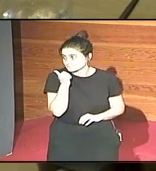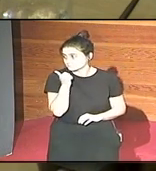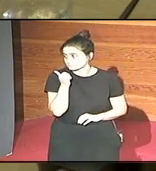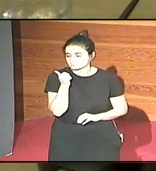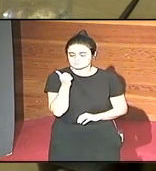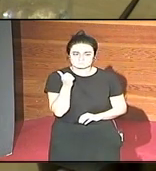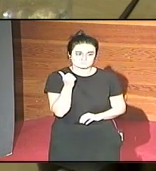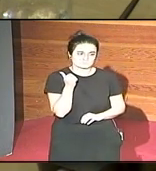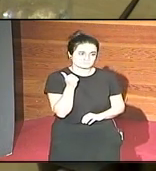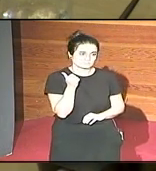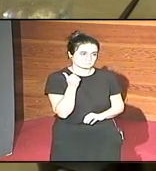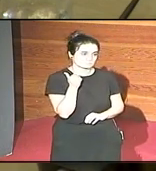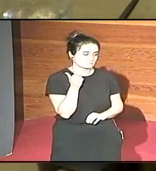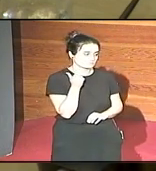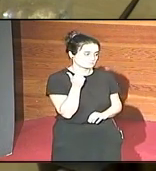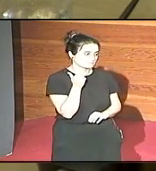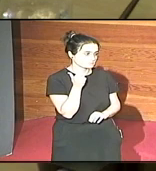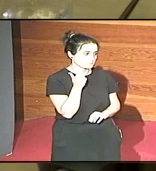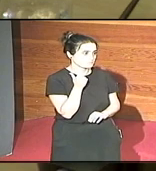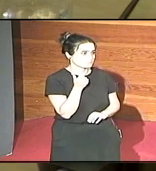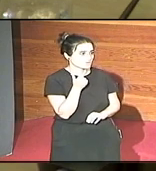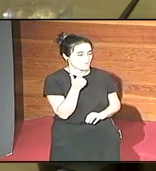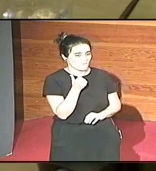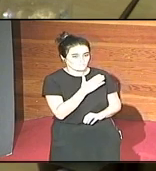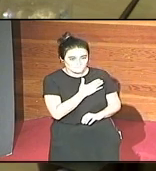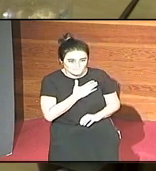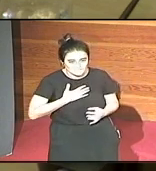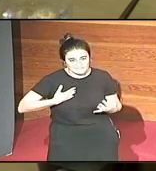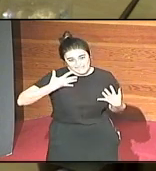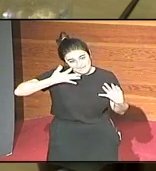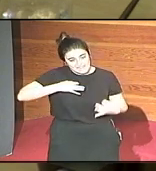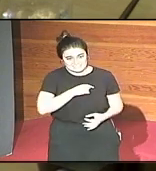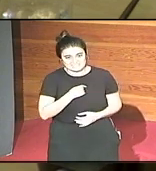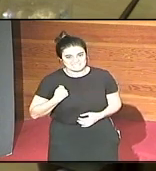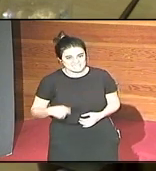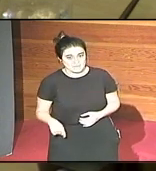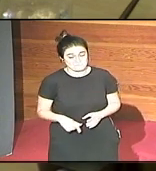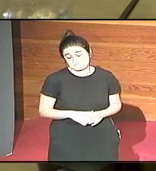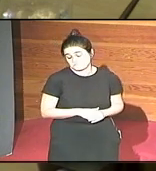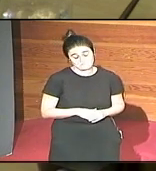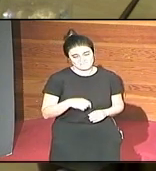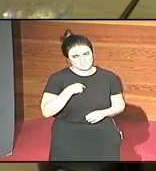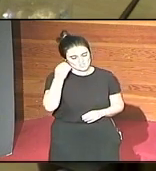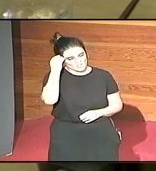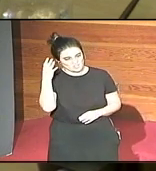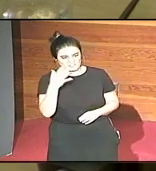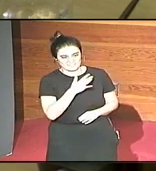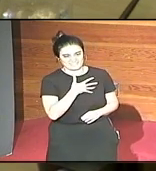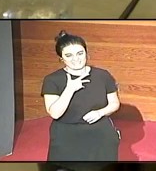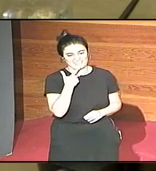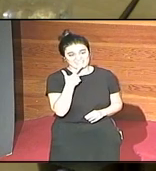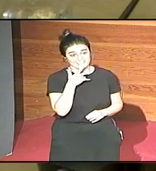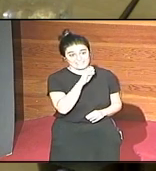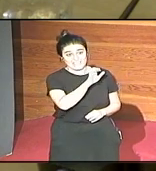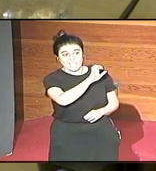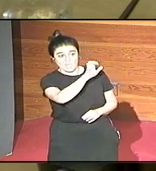una butad, digamos, que no un deseo real por parte de China. Es una manera como otra de decir a los europeos